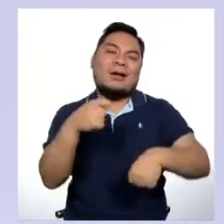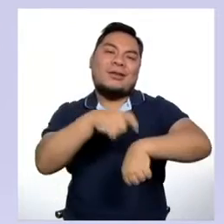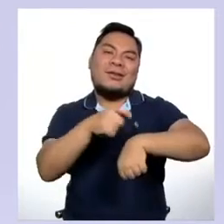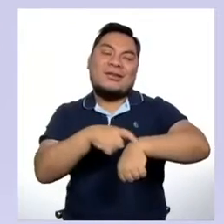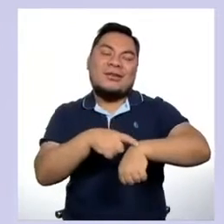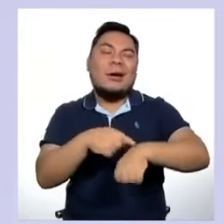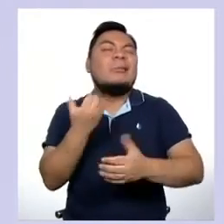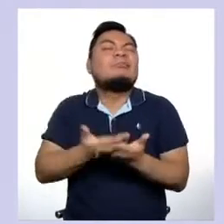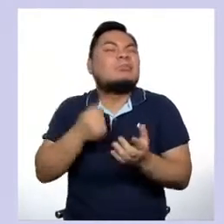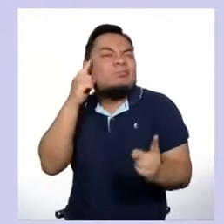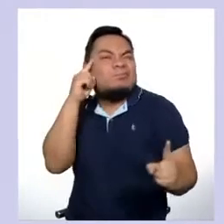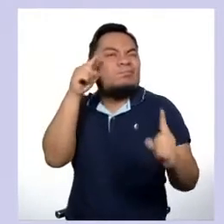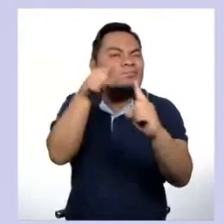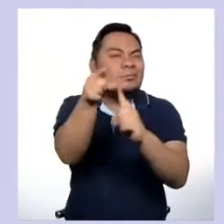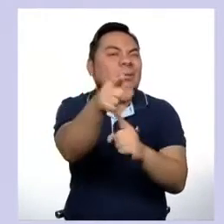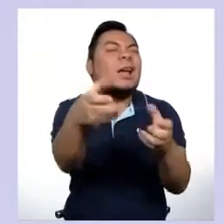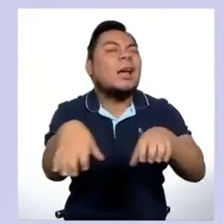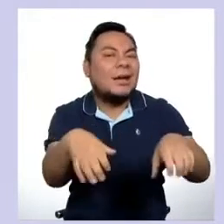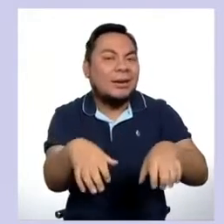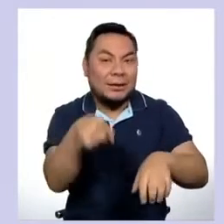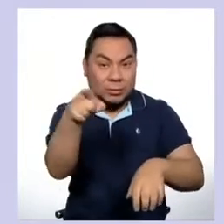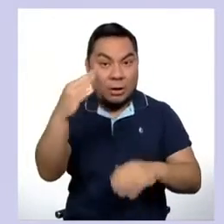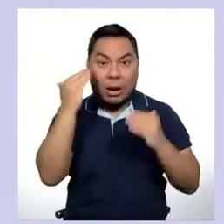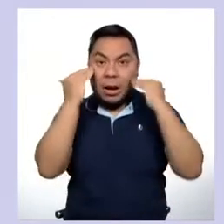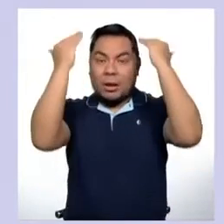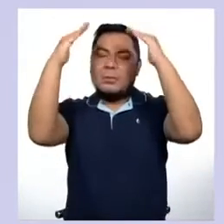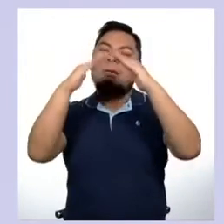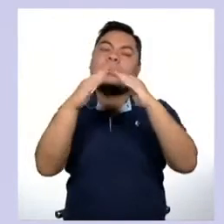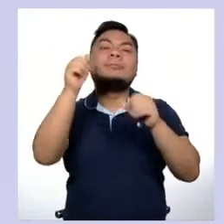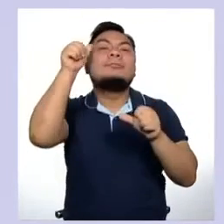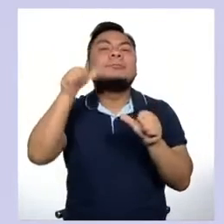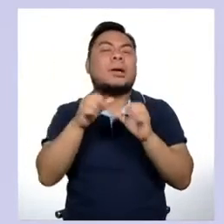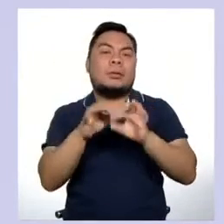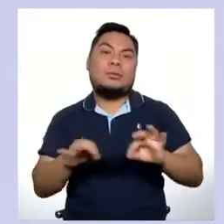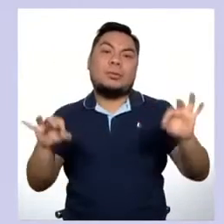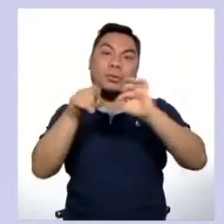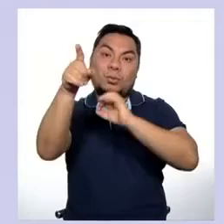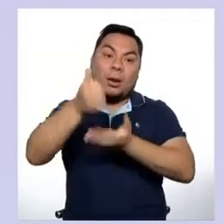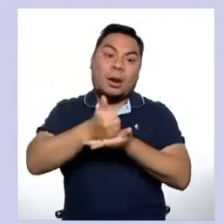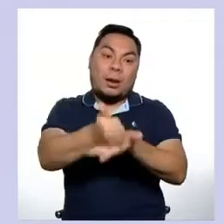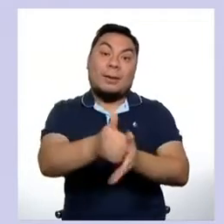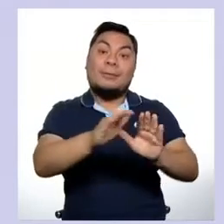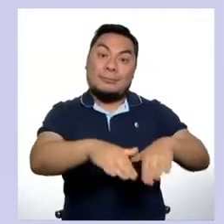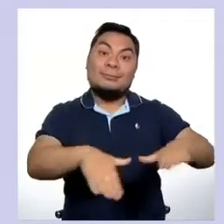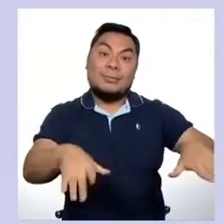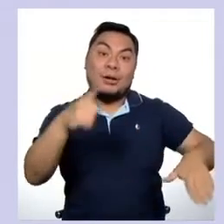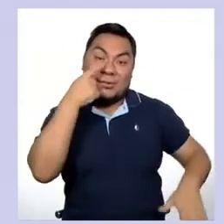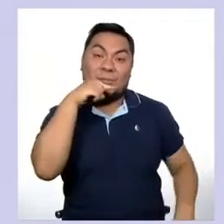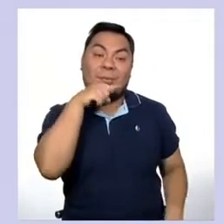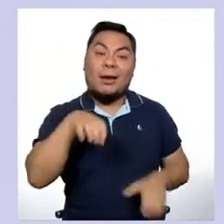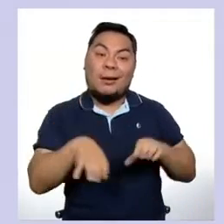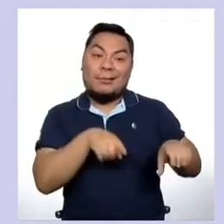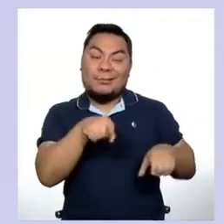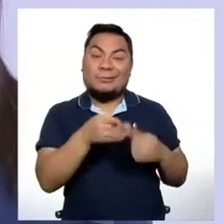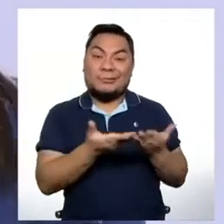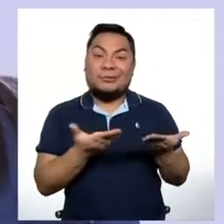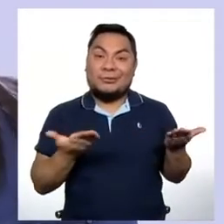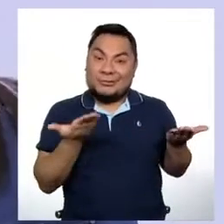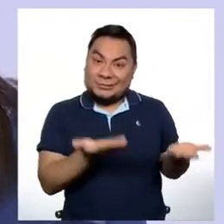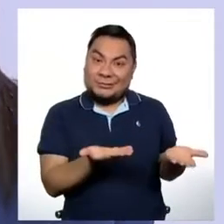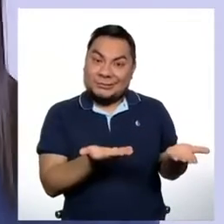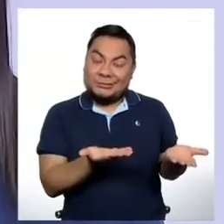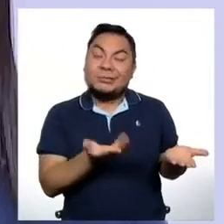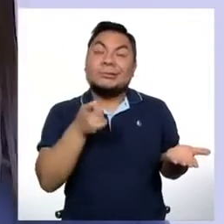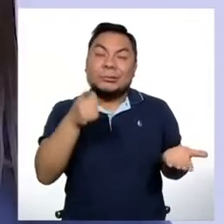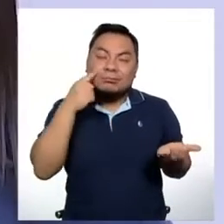del reto. Adultos en casa, recuerden que es muy importante que ayuden a las niñas y niños a realizar estas actividades.